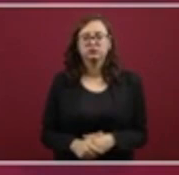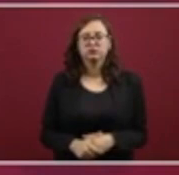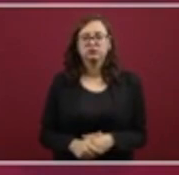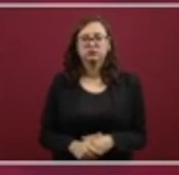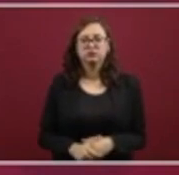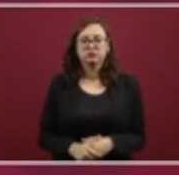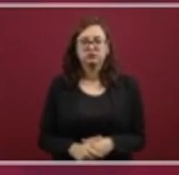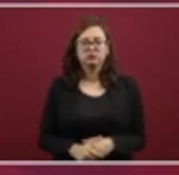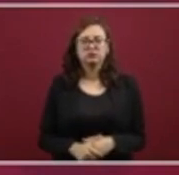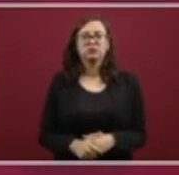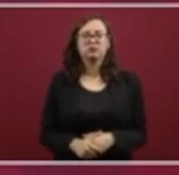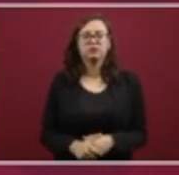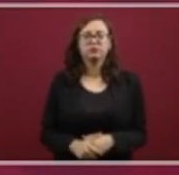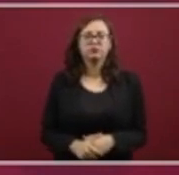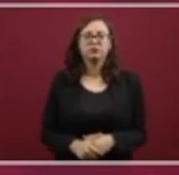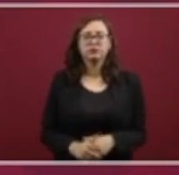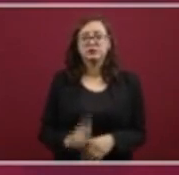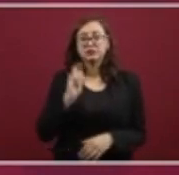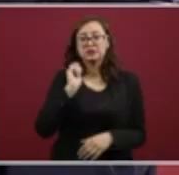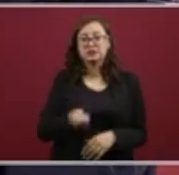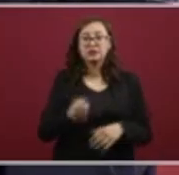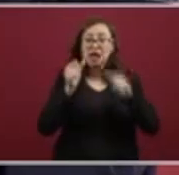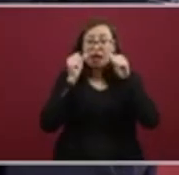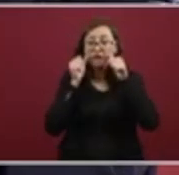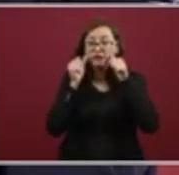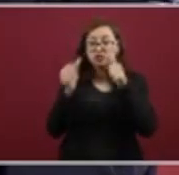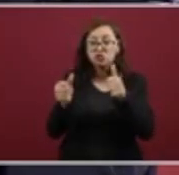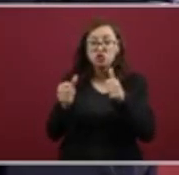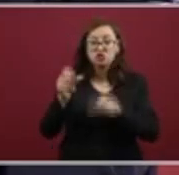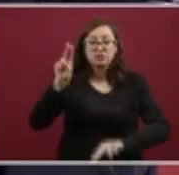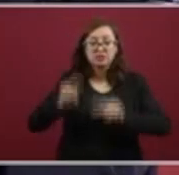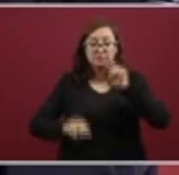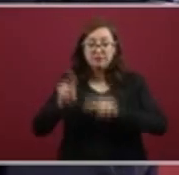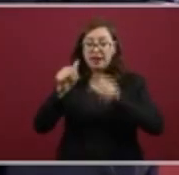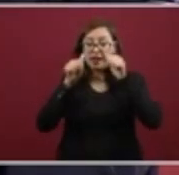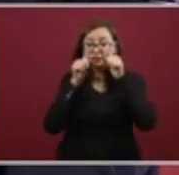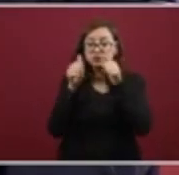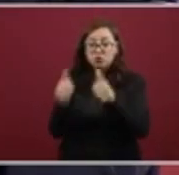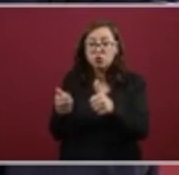nivel de atención con centros de salud.